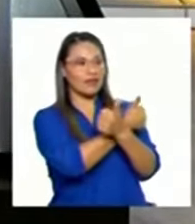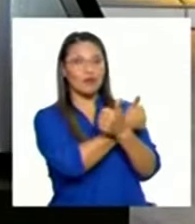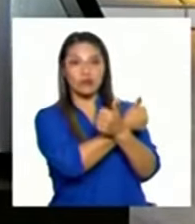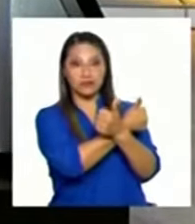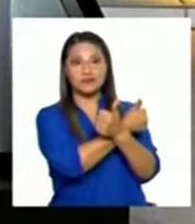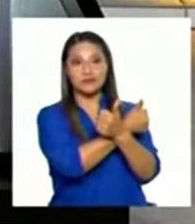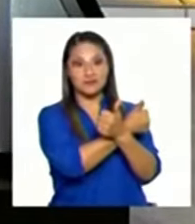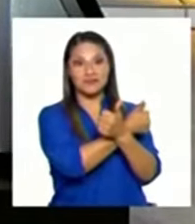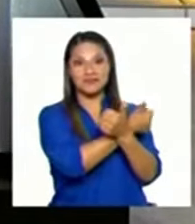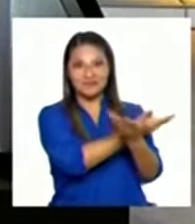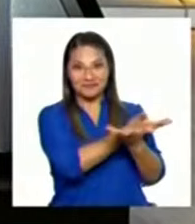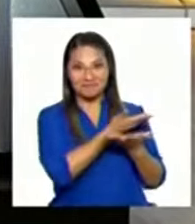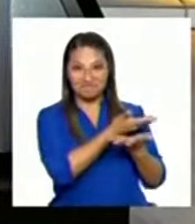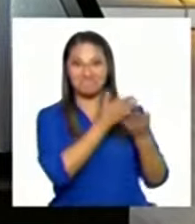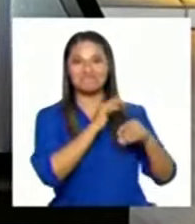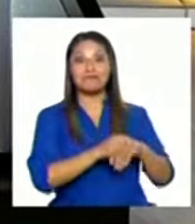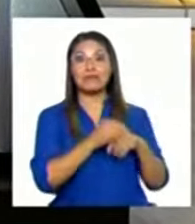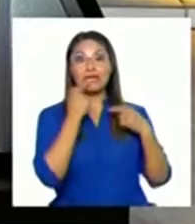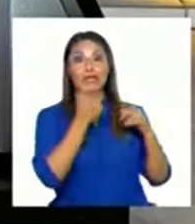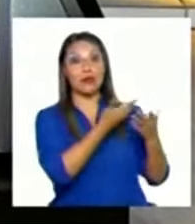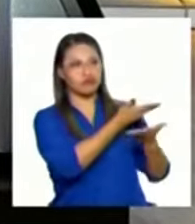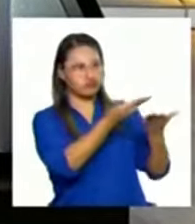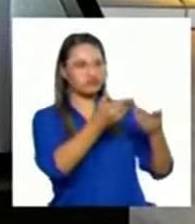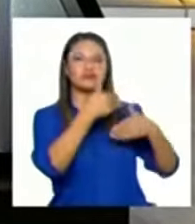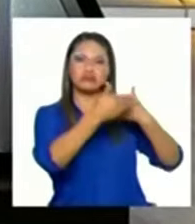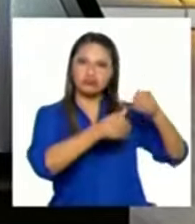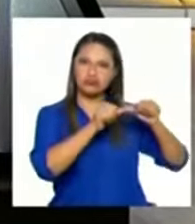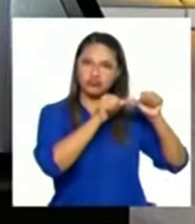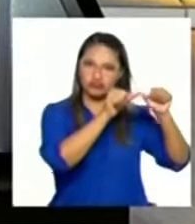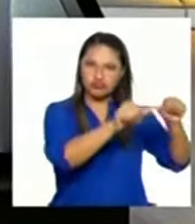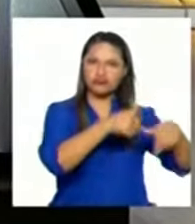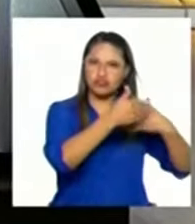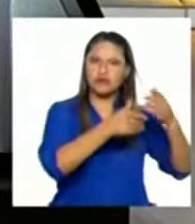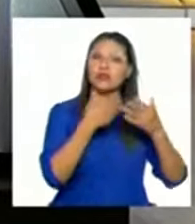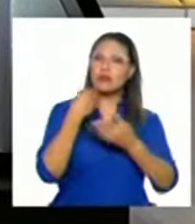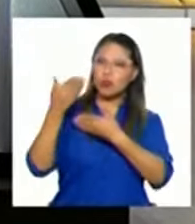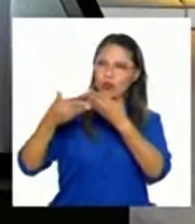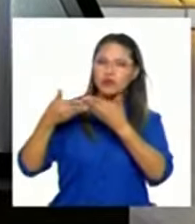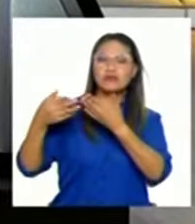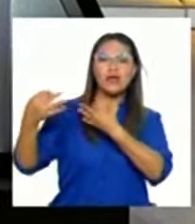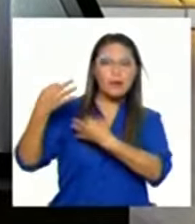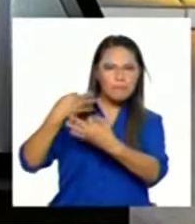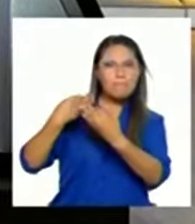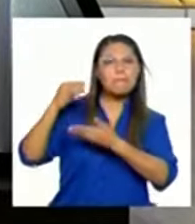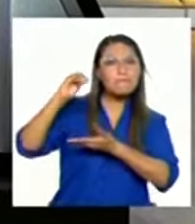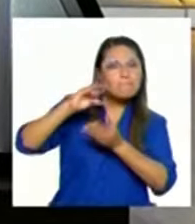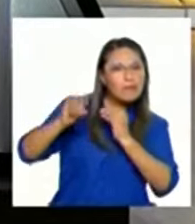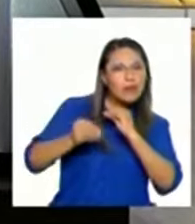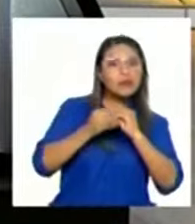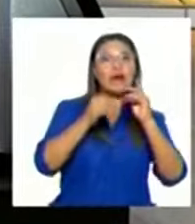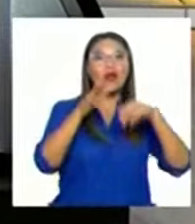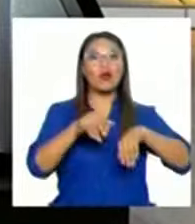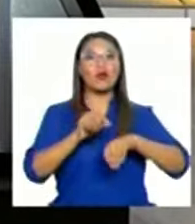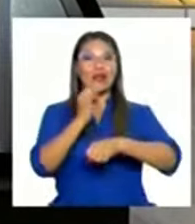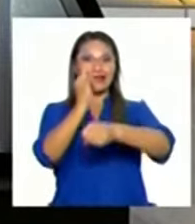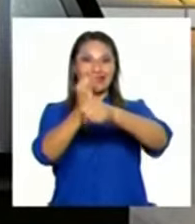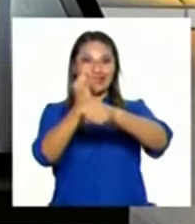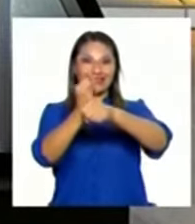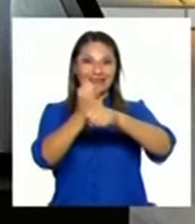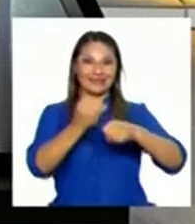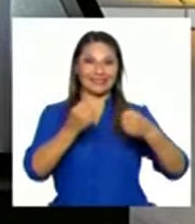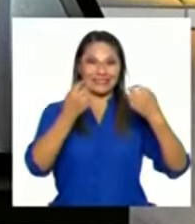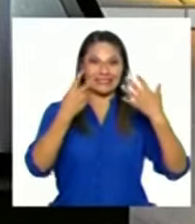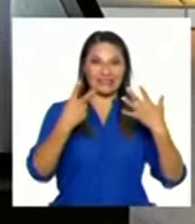terminaba con, digamos, no es que terminaba, porque esto sigue, de hecho más adelante vamos a tener detalles al respecto, pero con el recorrido de las siete iglesias. Ajá. Muy bonita, la verdad, atrás.